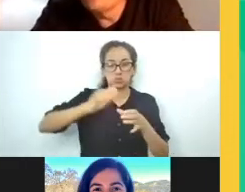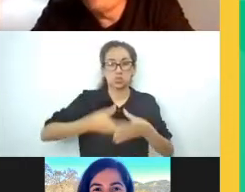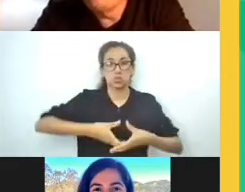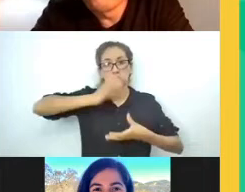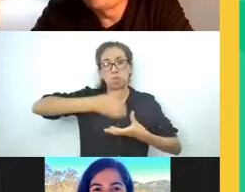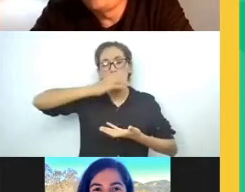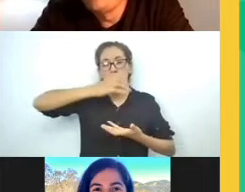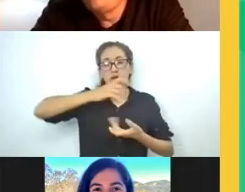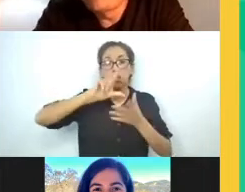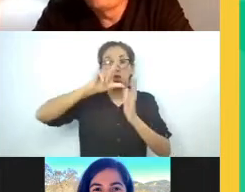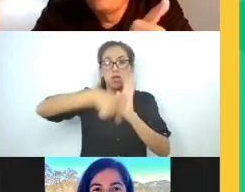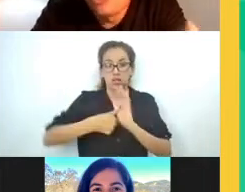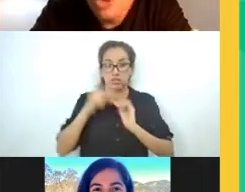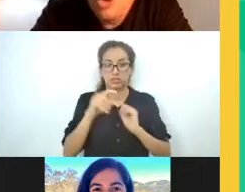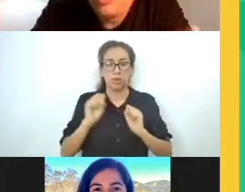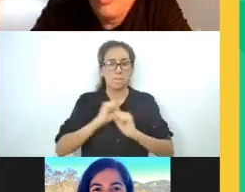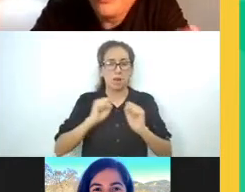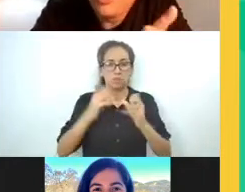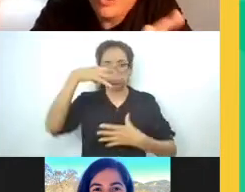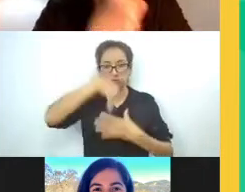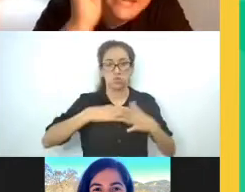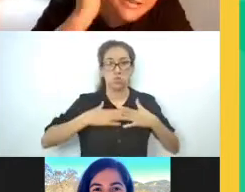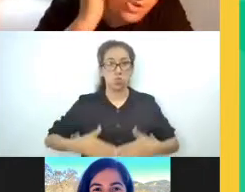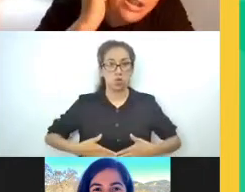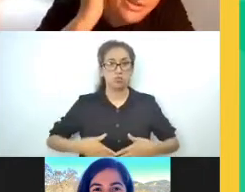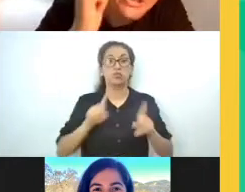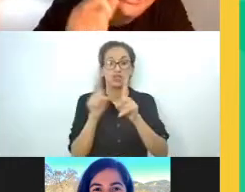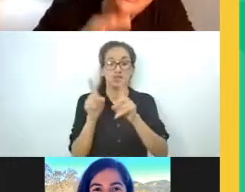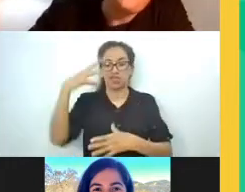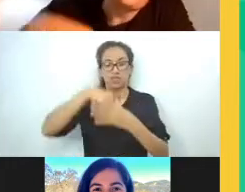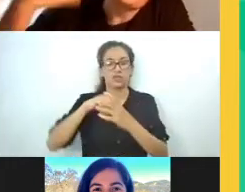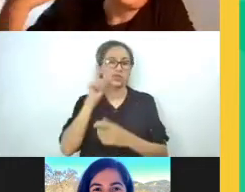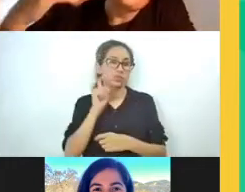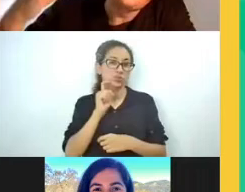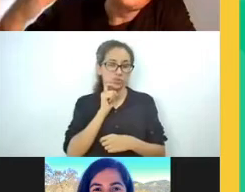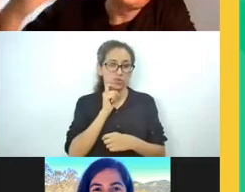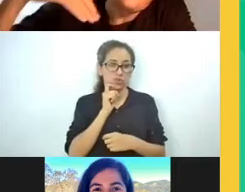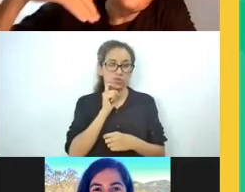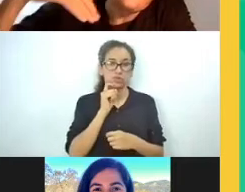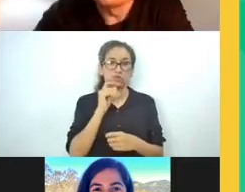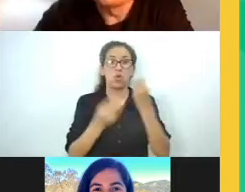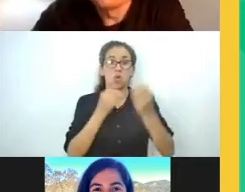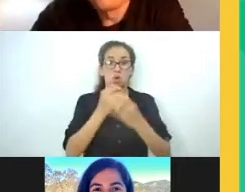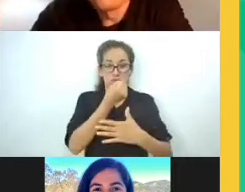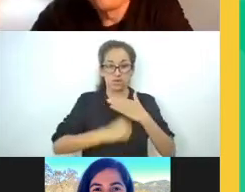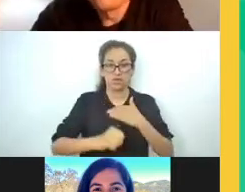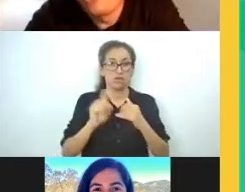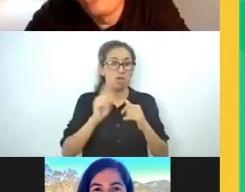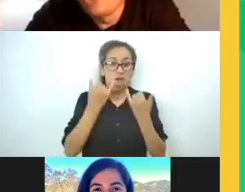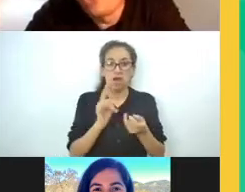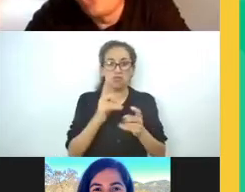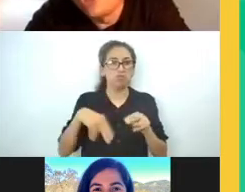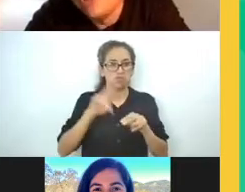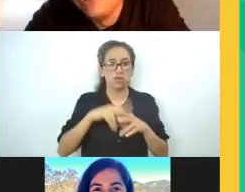que esto va a tener un impacto no solo en su vida sexual, sino también en su fertilidad a un largo plazo.